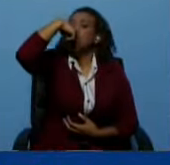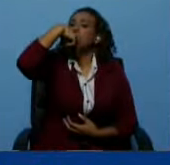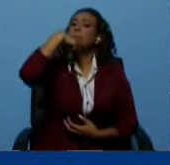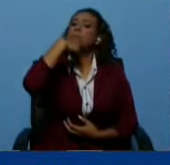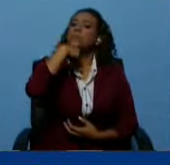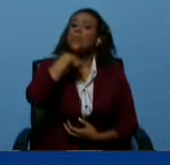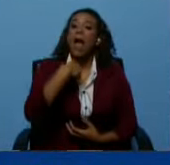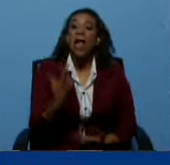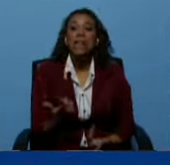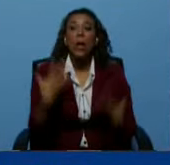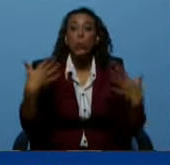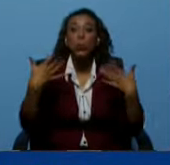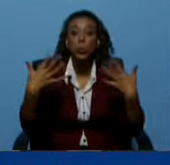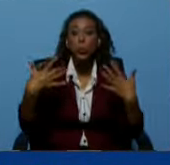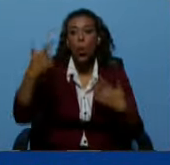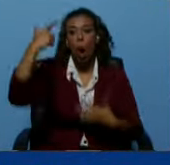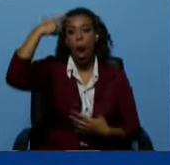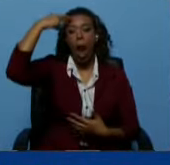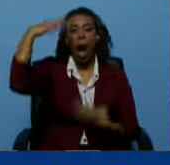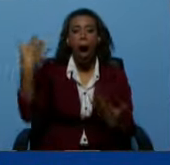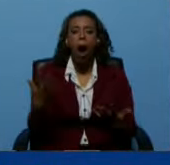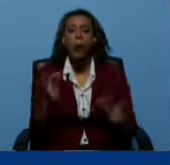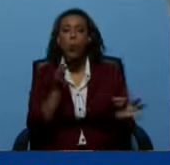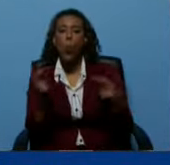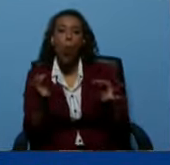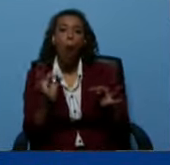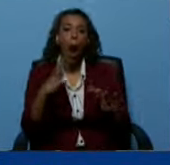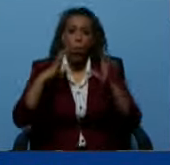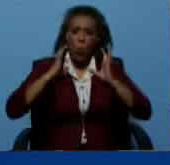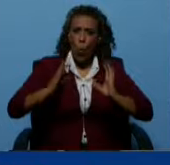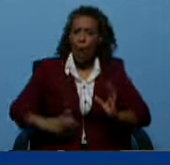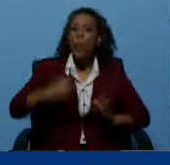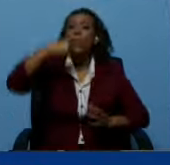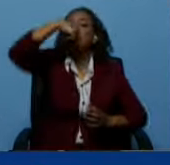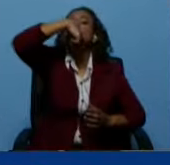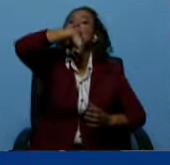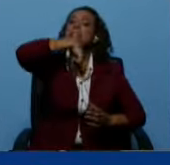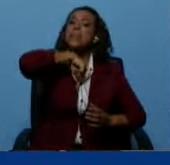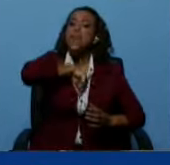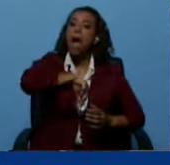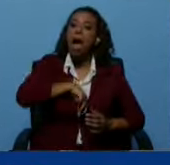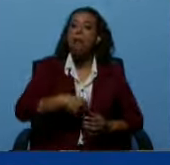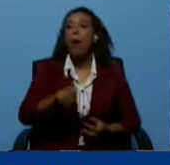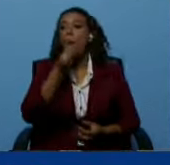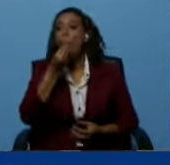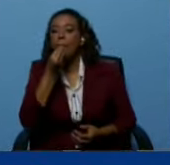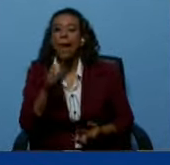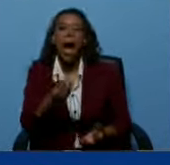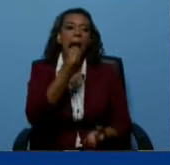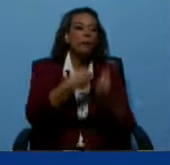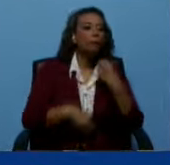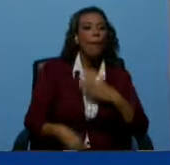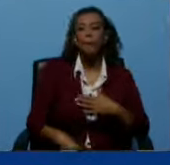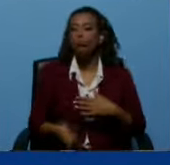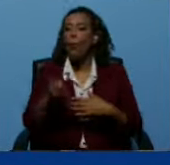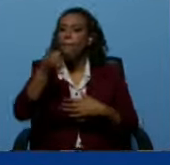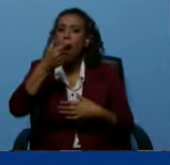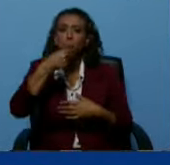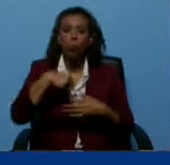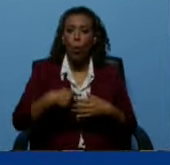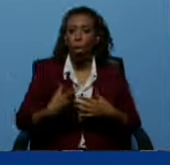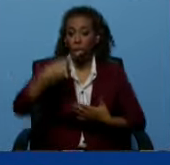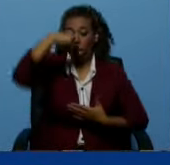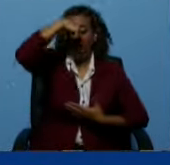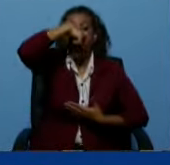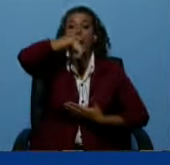que a veces tienen una emergencia y tienen algún cuerpo extraño por estar jugando, una metra, algún